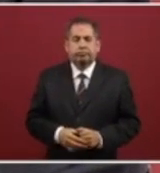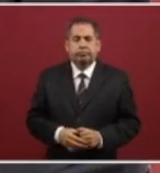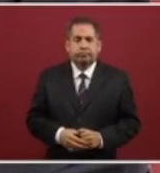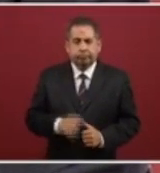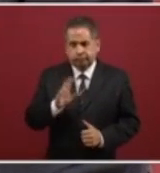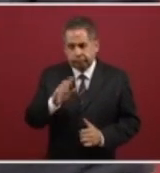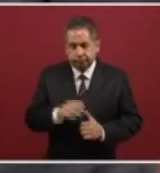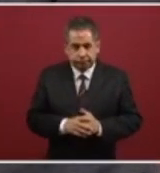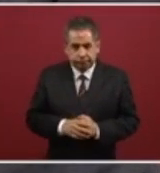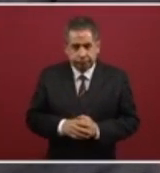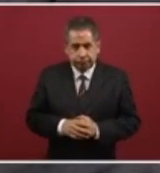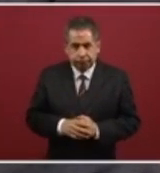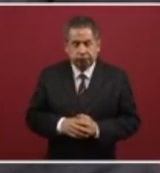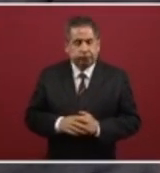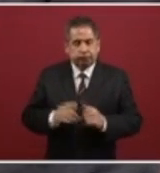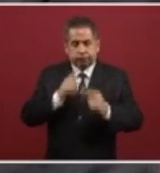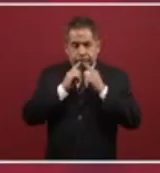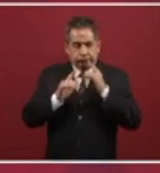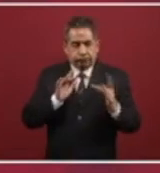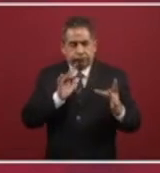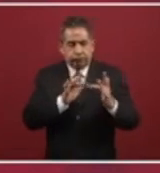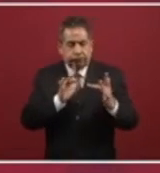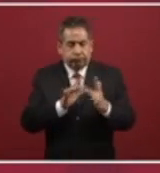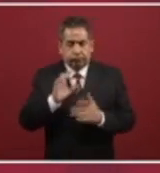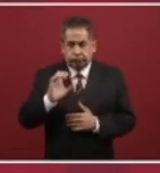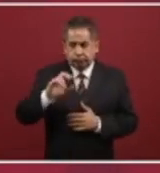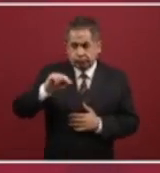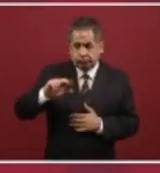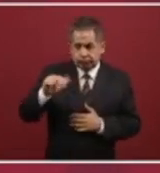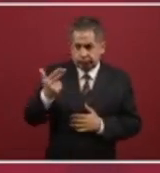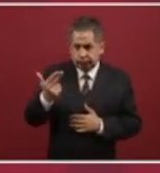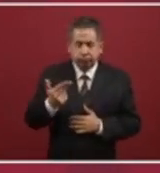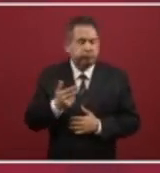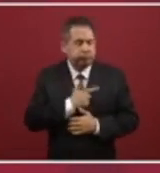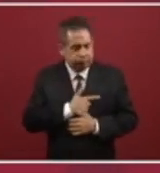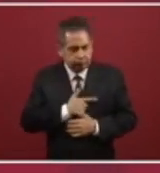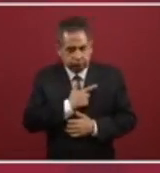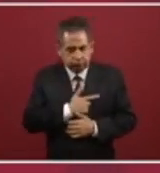Bueno, voy a comunicarme con la Comisión Nacional de Derechos Humanos, con mucho gusto, porque estamos